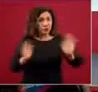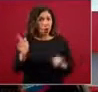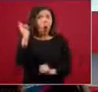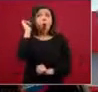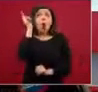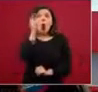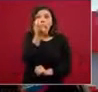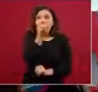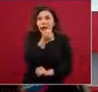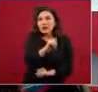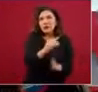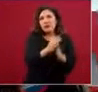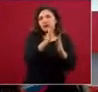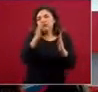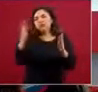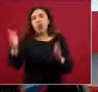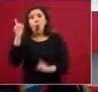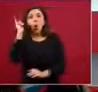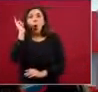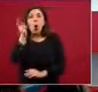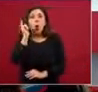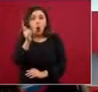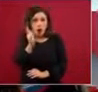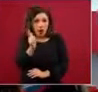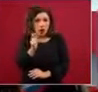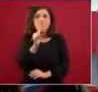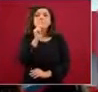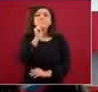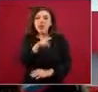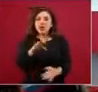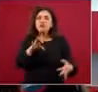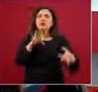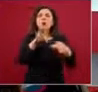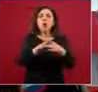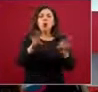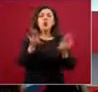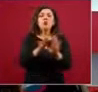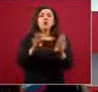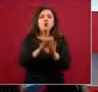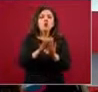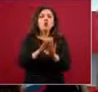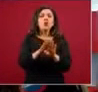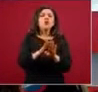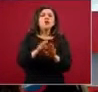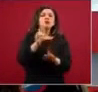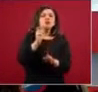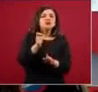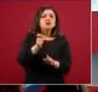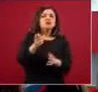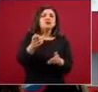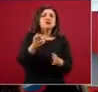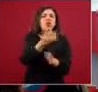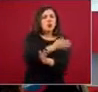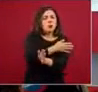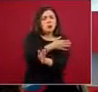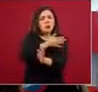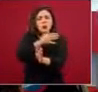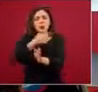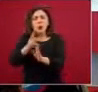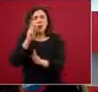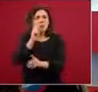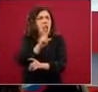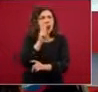Deseamos que esto se mantenga en esta trayectoria, coincide con toda la trayectoria que se ha